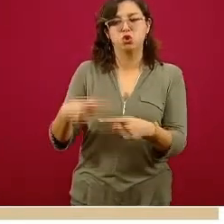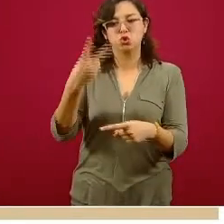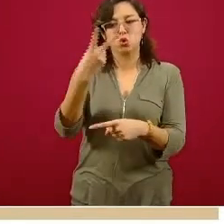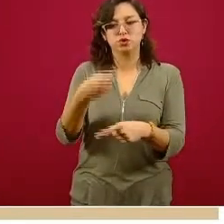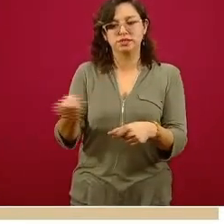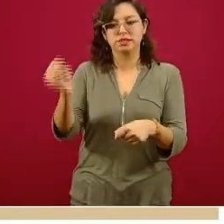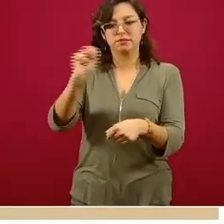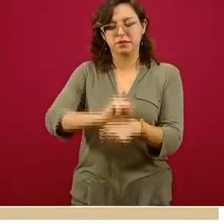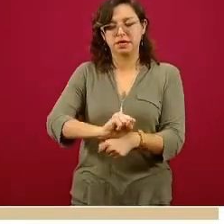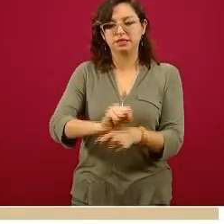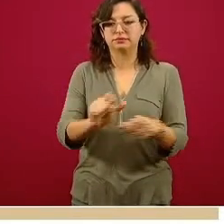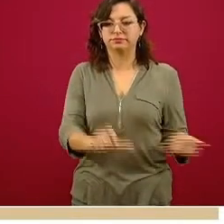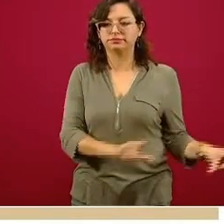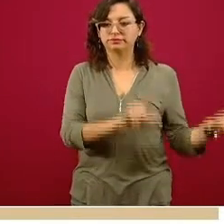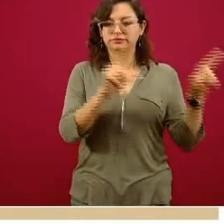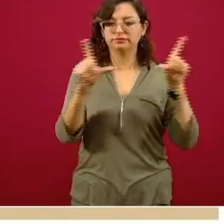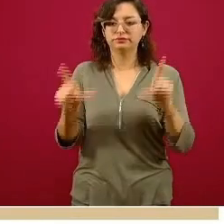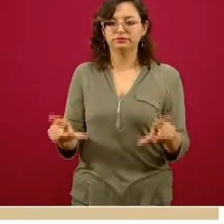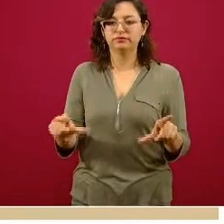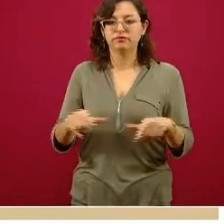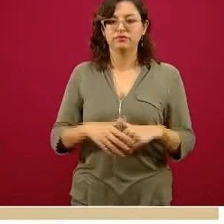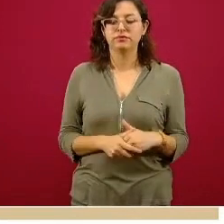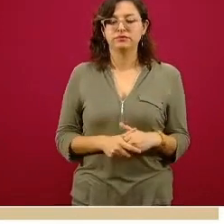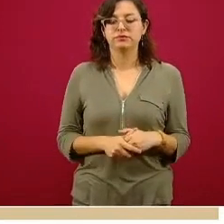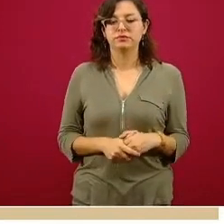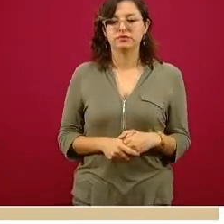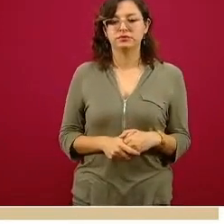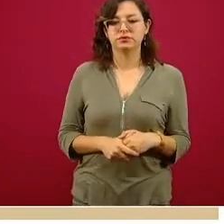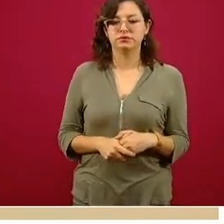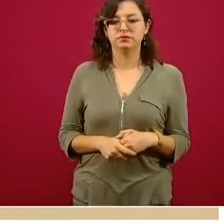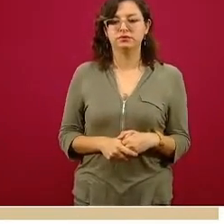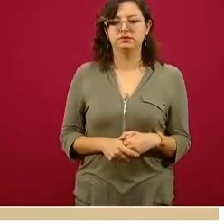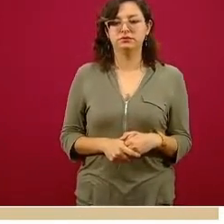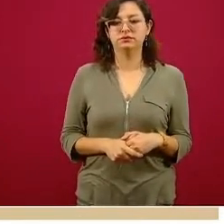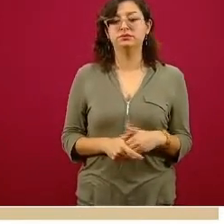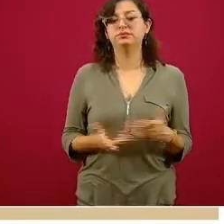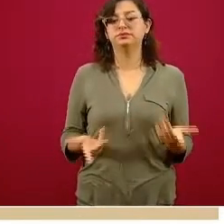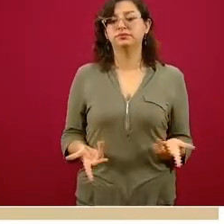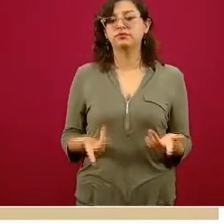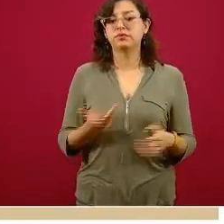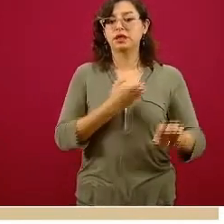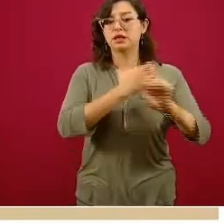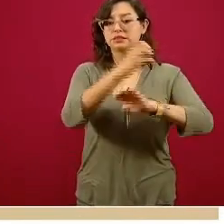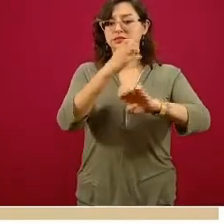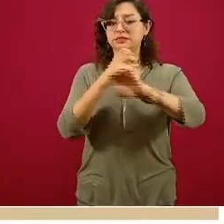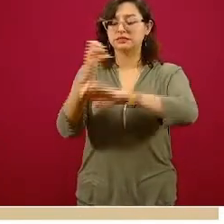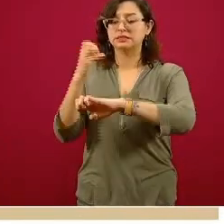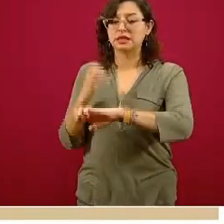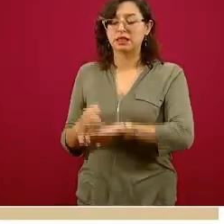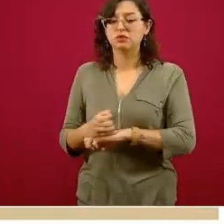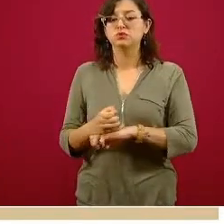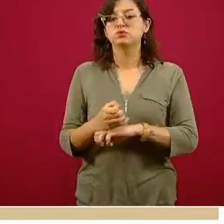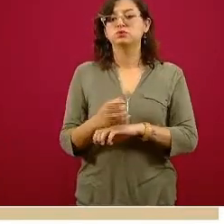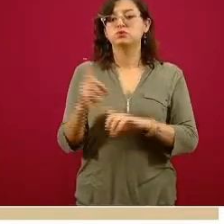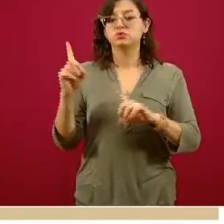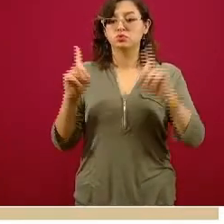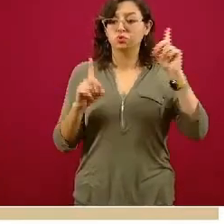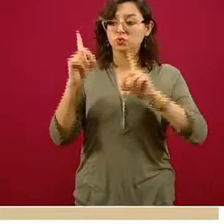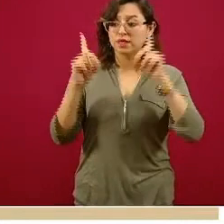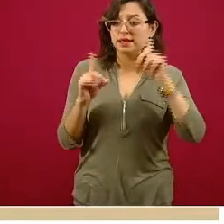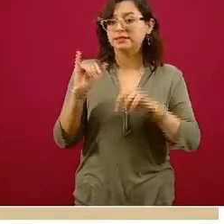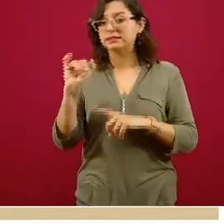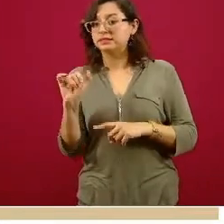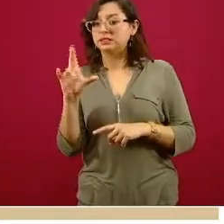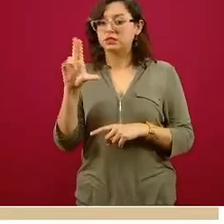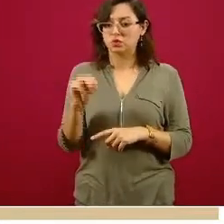Si vemos la siguiente diapositiva, veremos en qué entidades federativas se encuentran distribuidos estos casos sospechosos y por lo